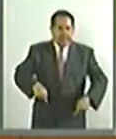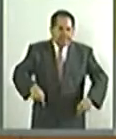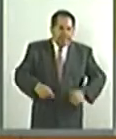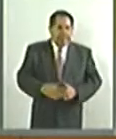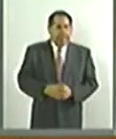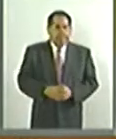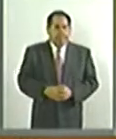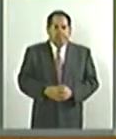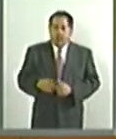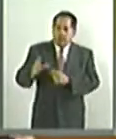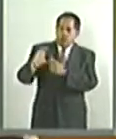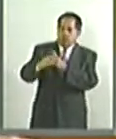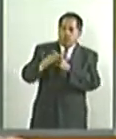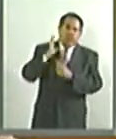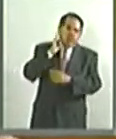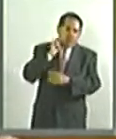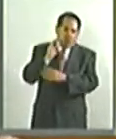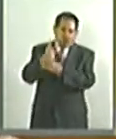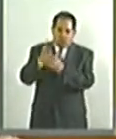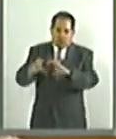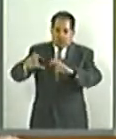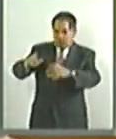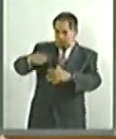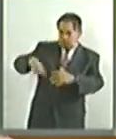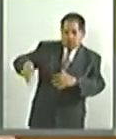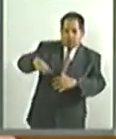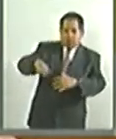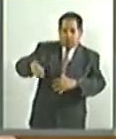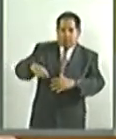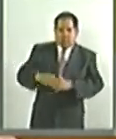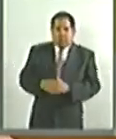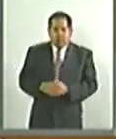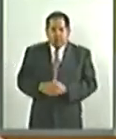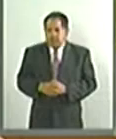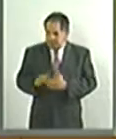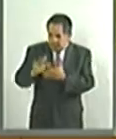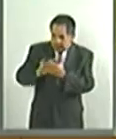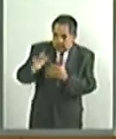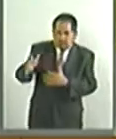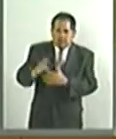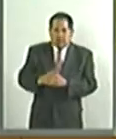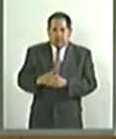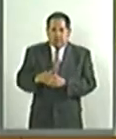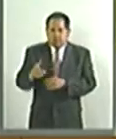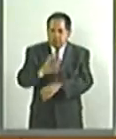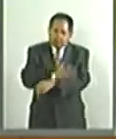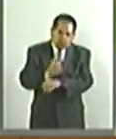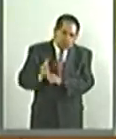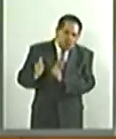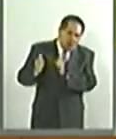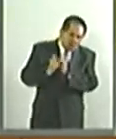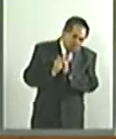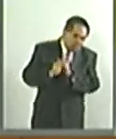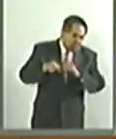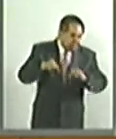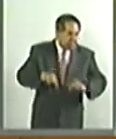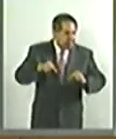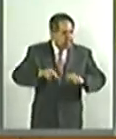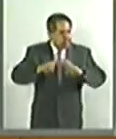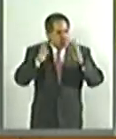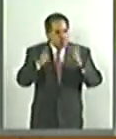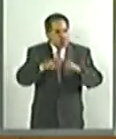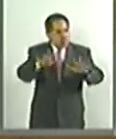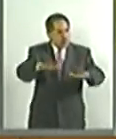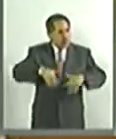Honorables miembros de la Comisión Permanente del Congreso de la Unión, gracias por estar acompañándonos en esta